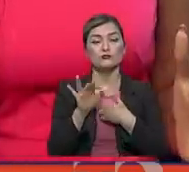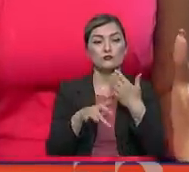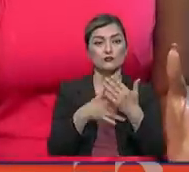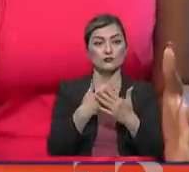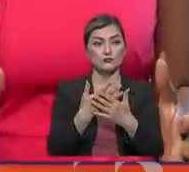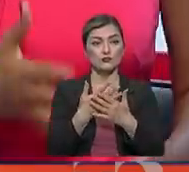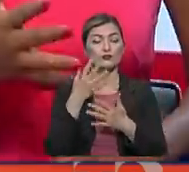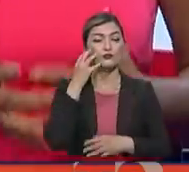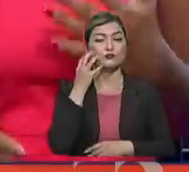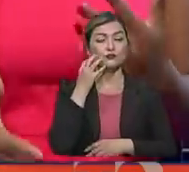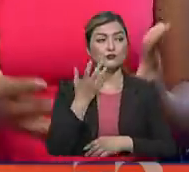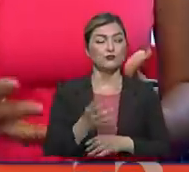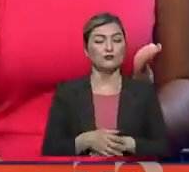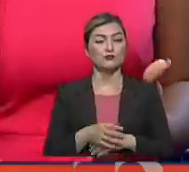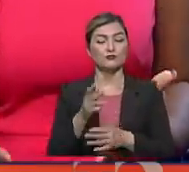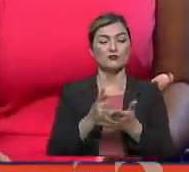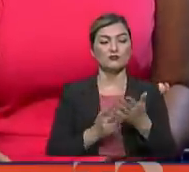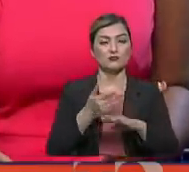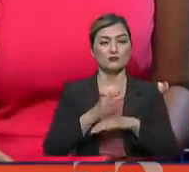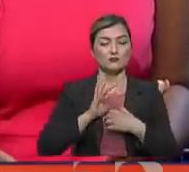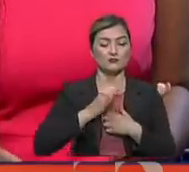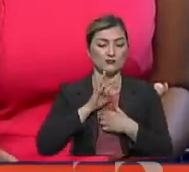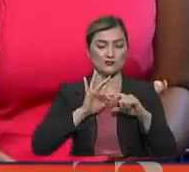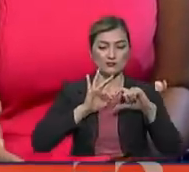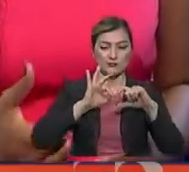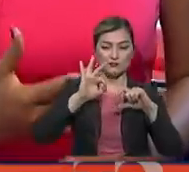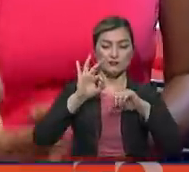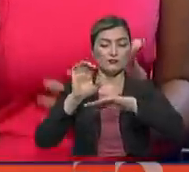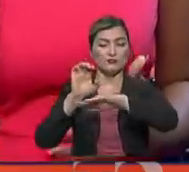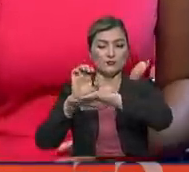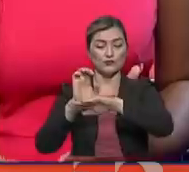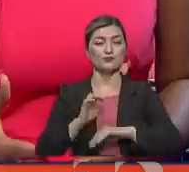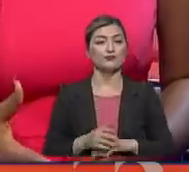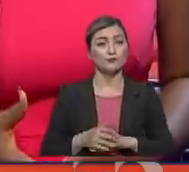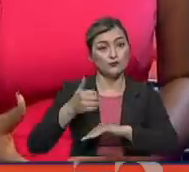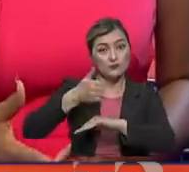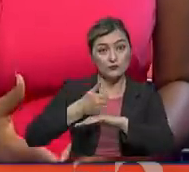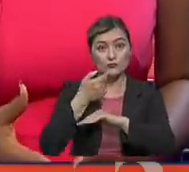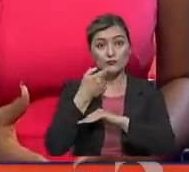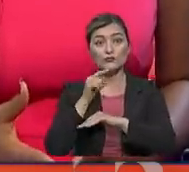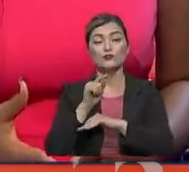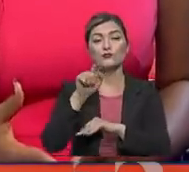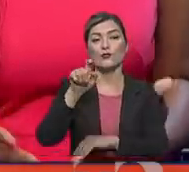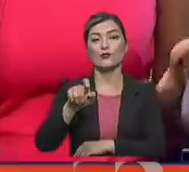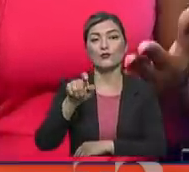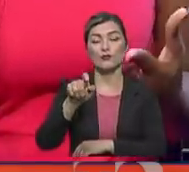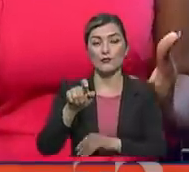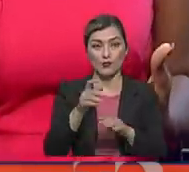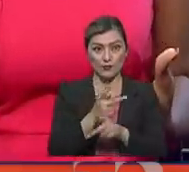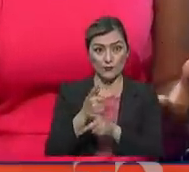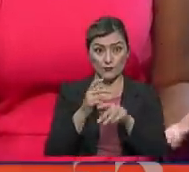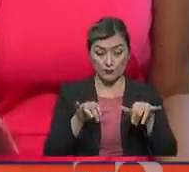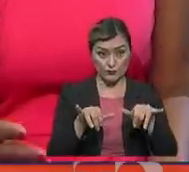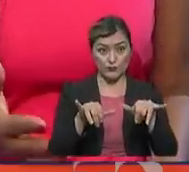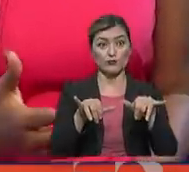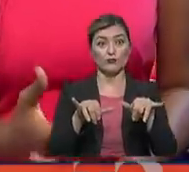todos luego de este repunte de casos que se registra también en Ecuador. Las autoridades insisten en que es necesario que nos sigamos